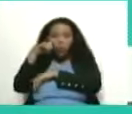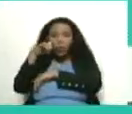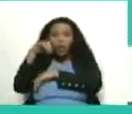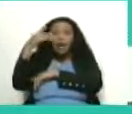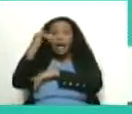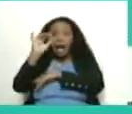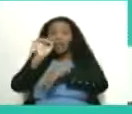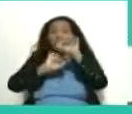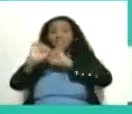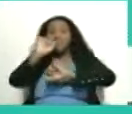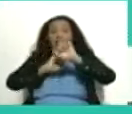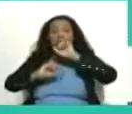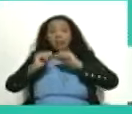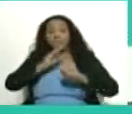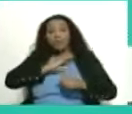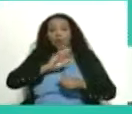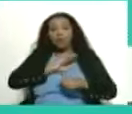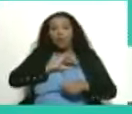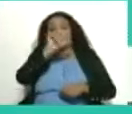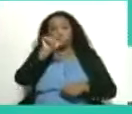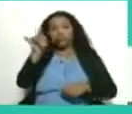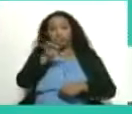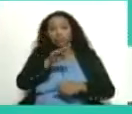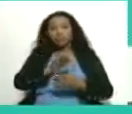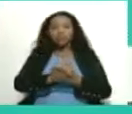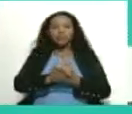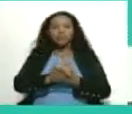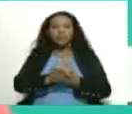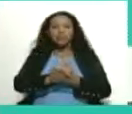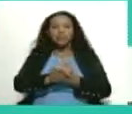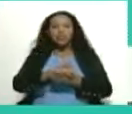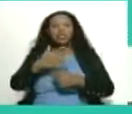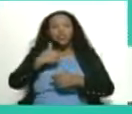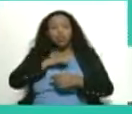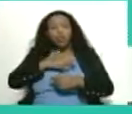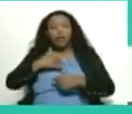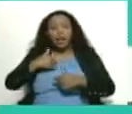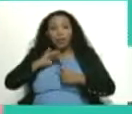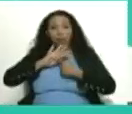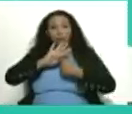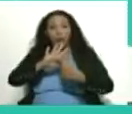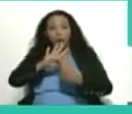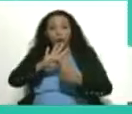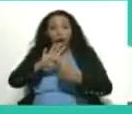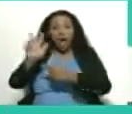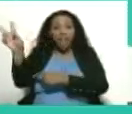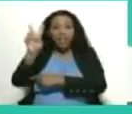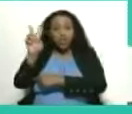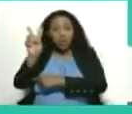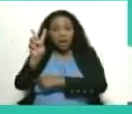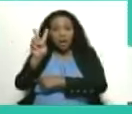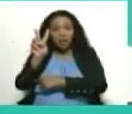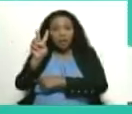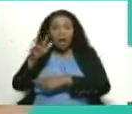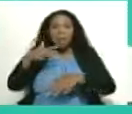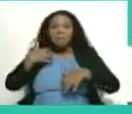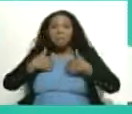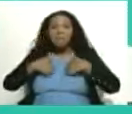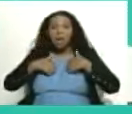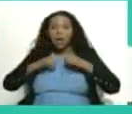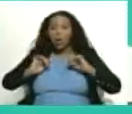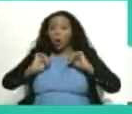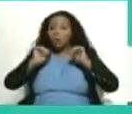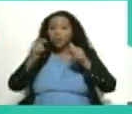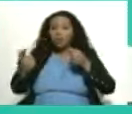en defensa de nuestra Guayana Esequiba. Asimismo, bueno, queremos informarle al país que a partir del miércoles comenzaron